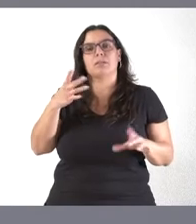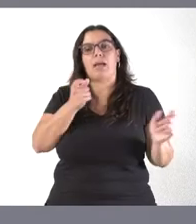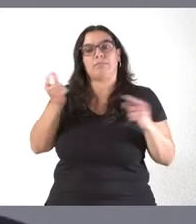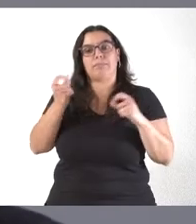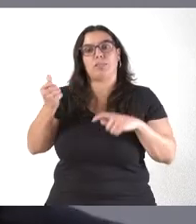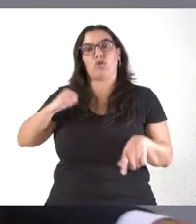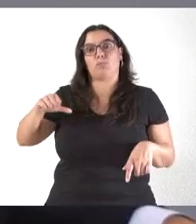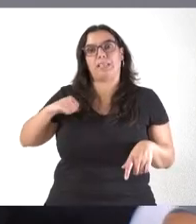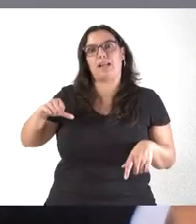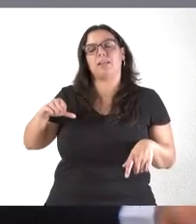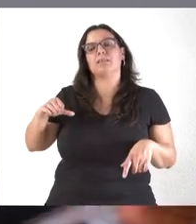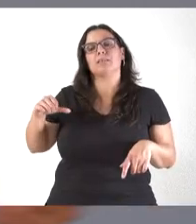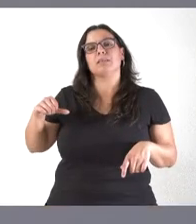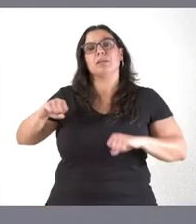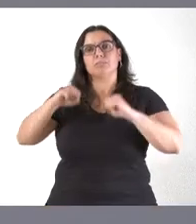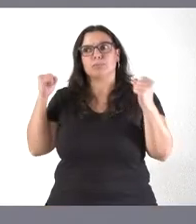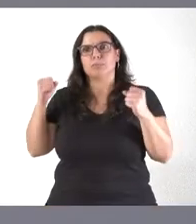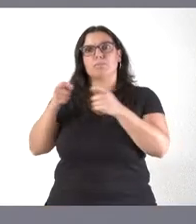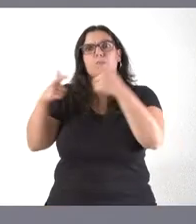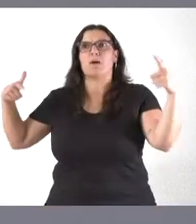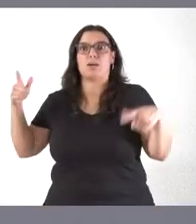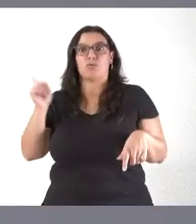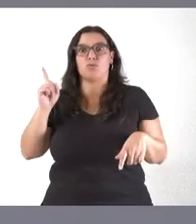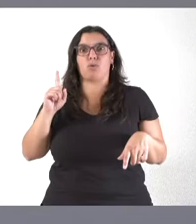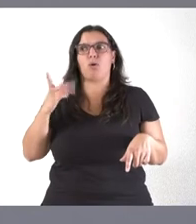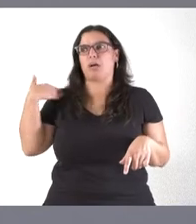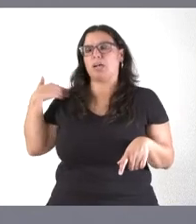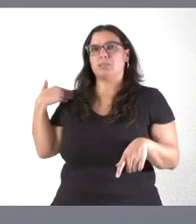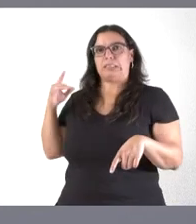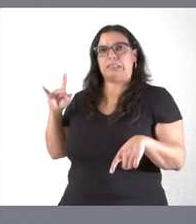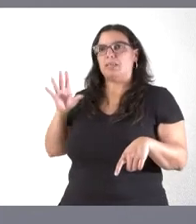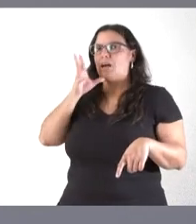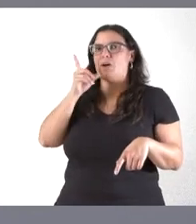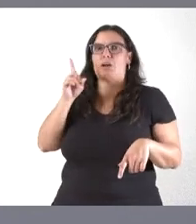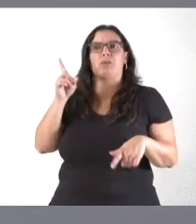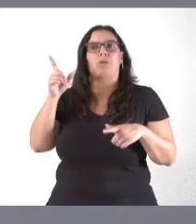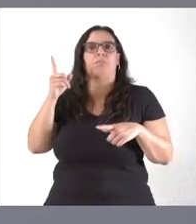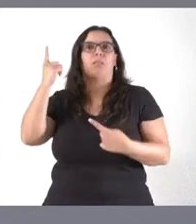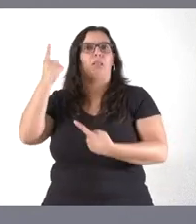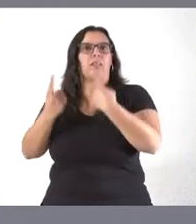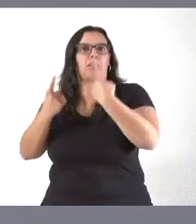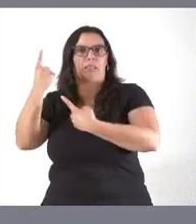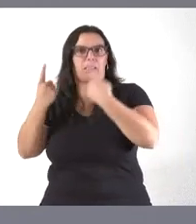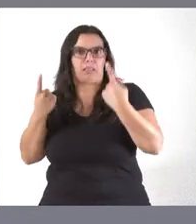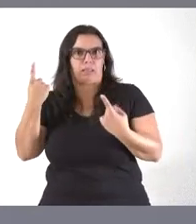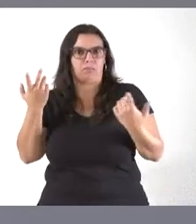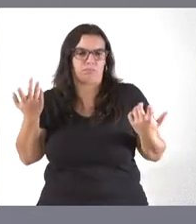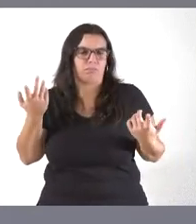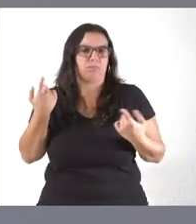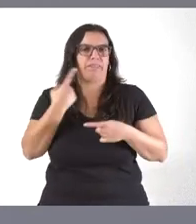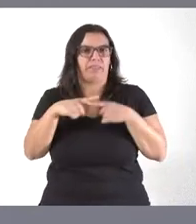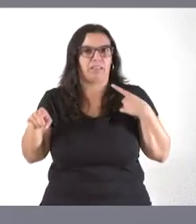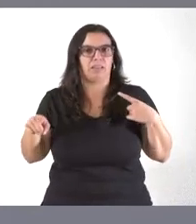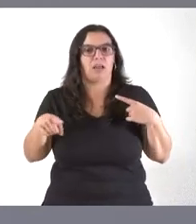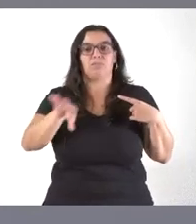hospitalarios no está evolucionando como ha ocurrido en las últimas horas Al mismo nivel que está evolucionando la prevalencia hospitalaria la